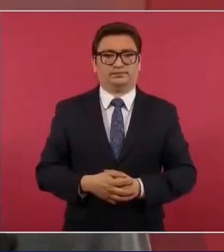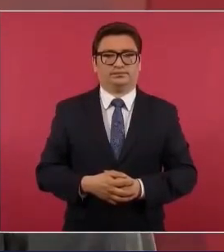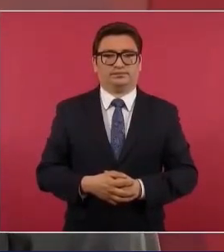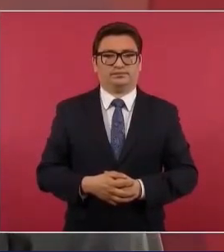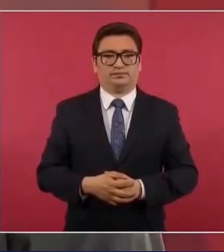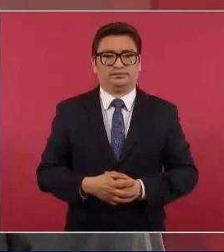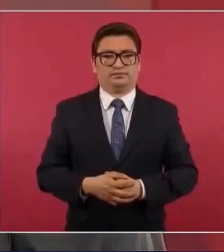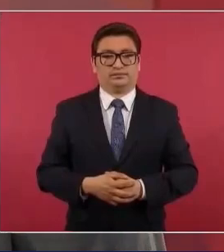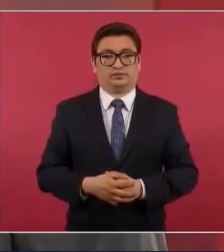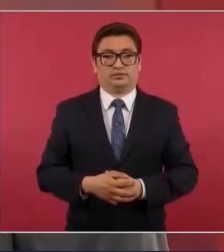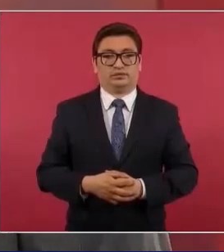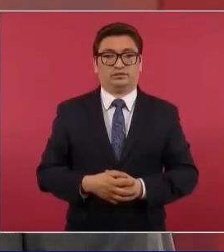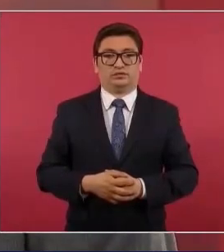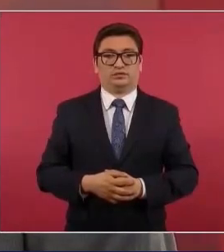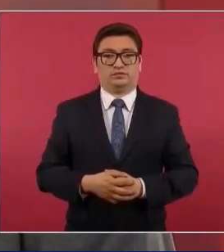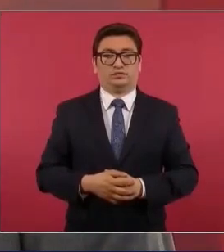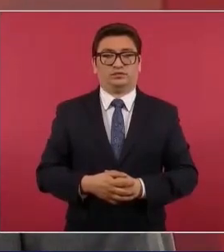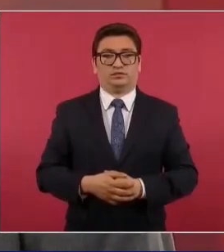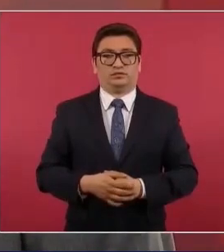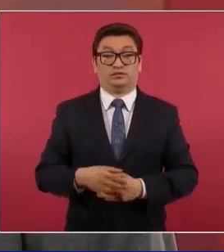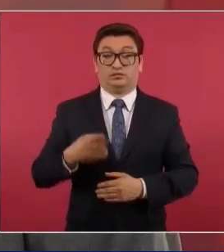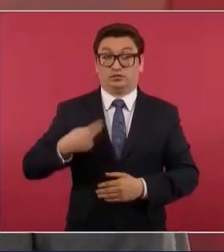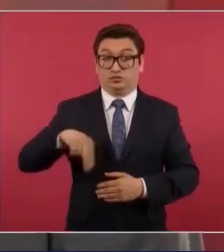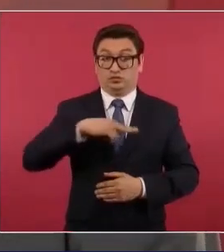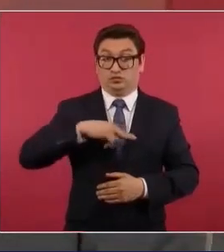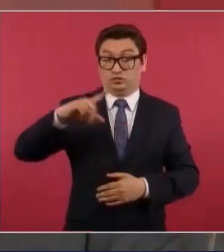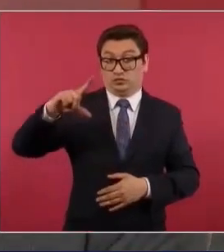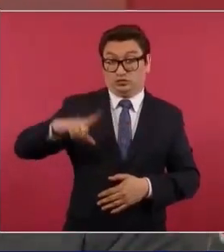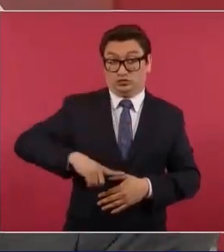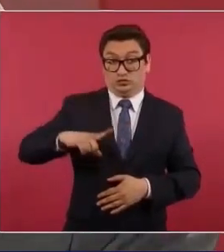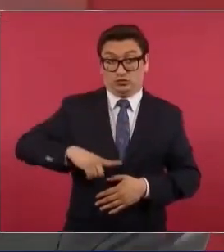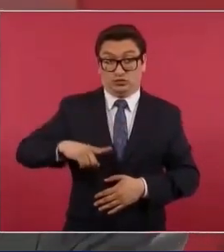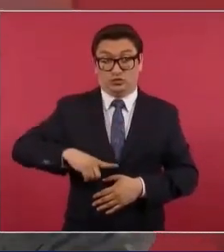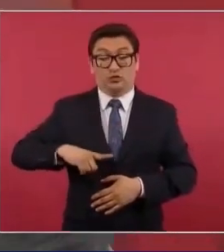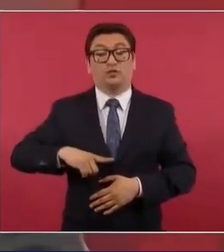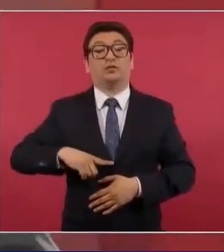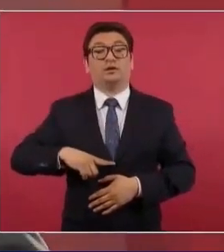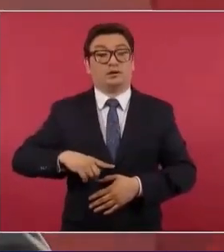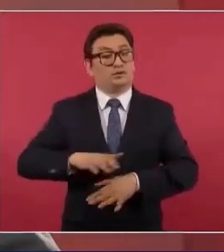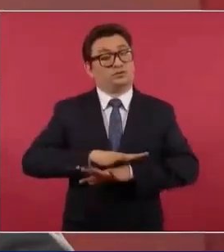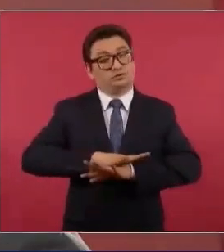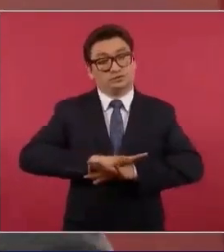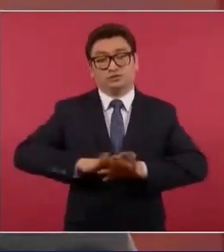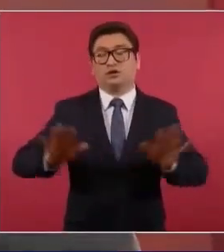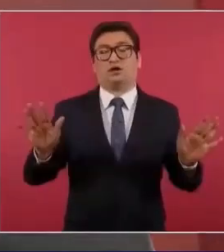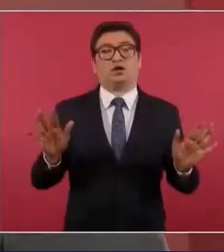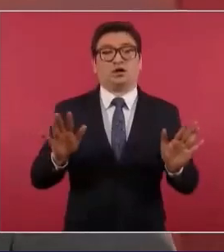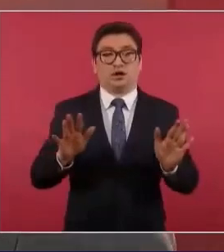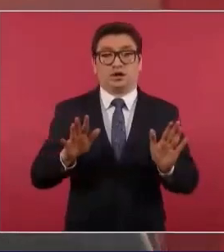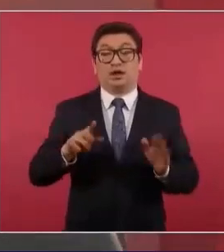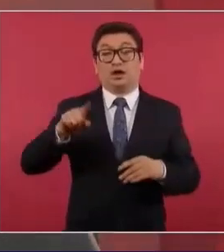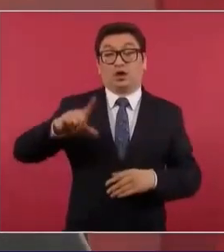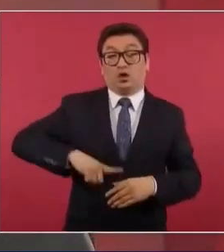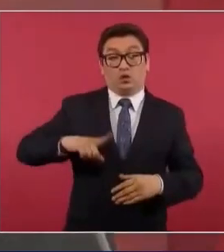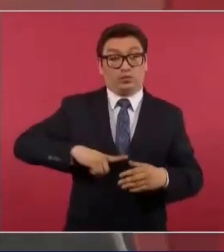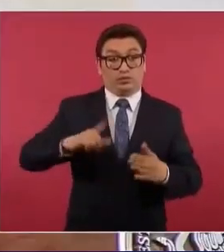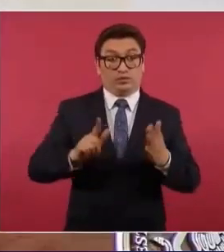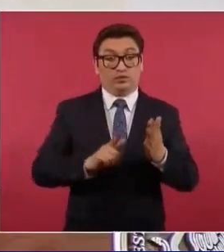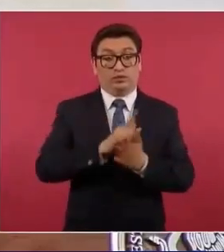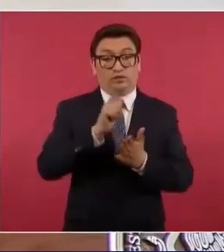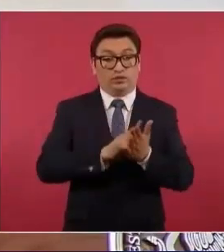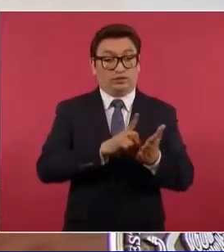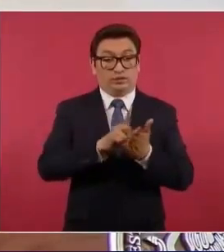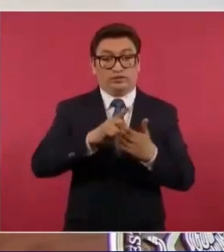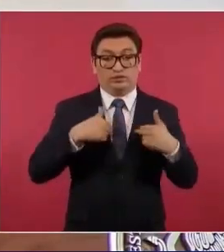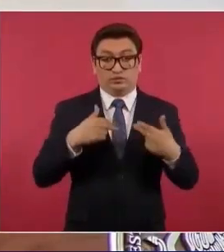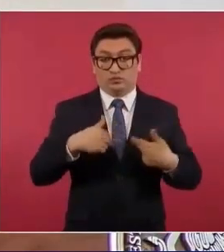en nuestro gobierno el Estado dejó de ser el principal violador de los derechos humanos,